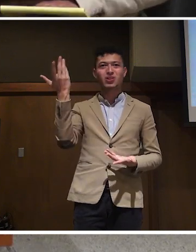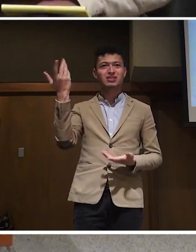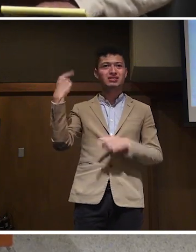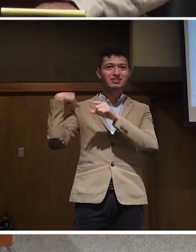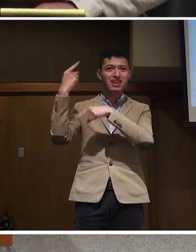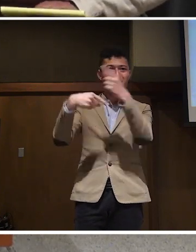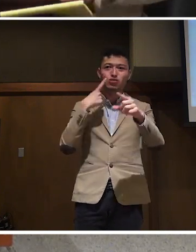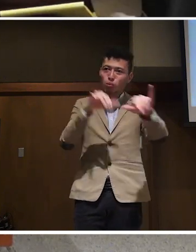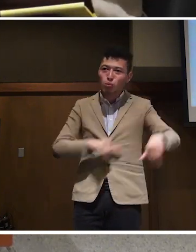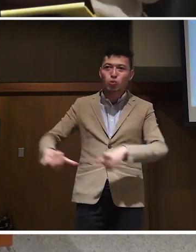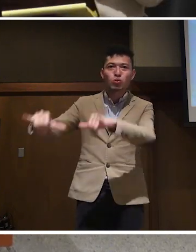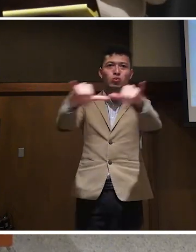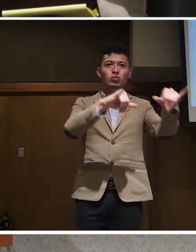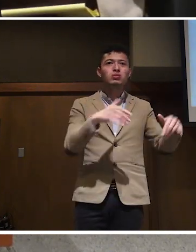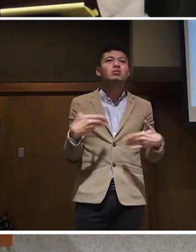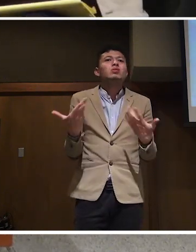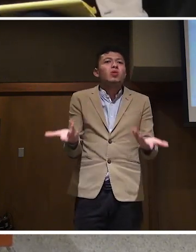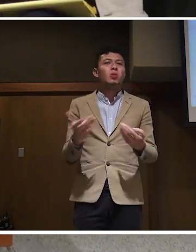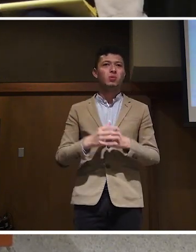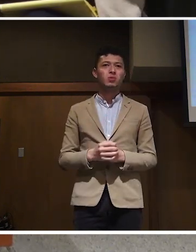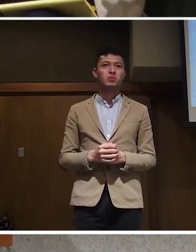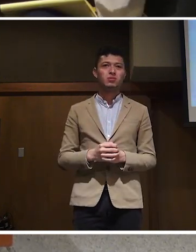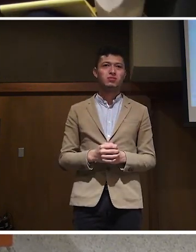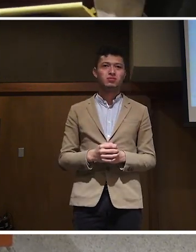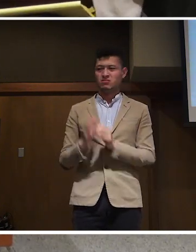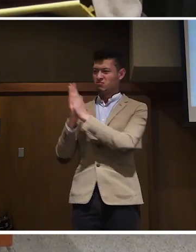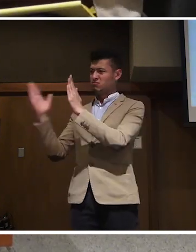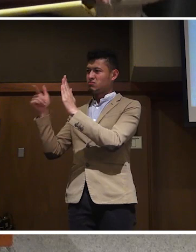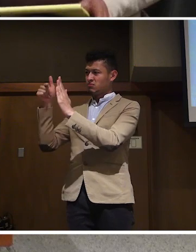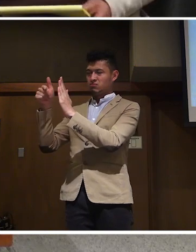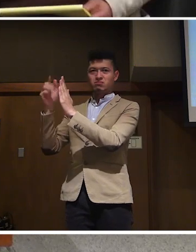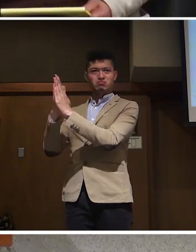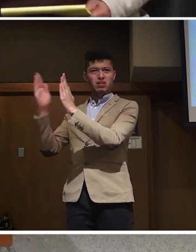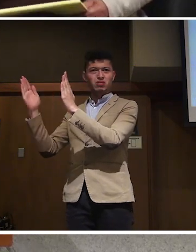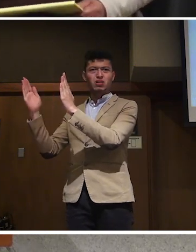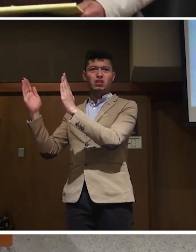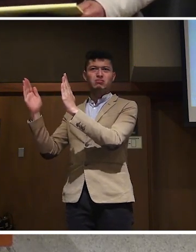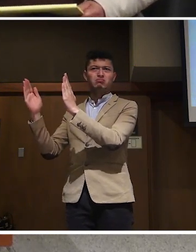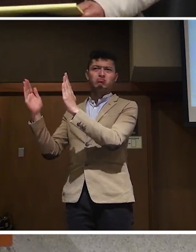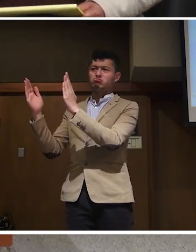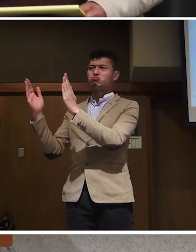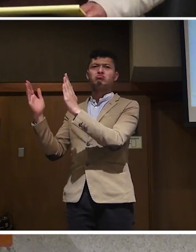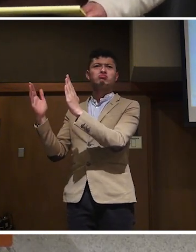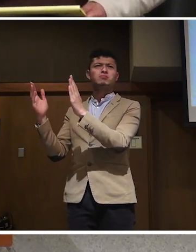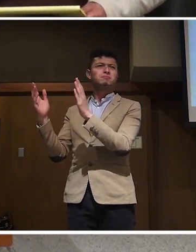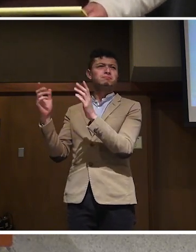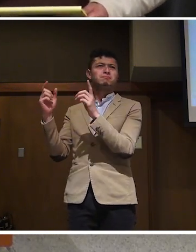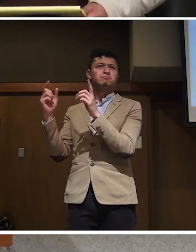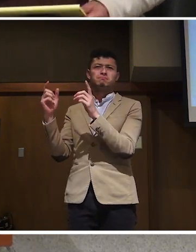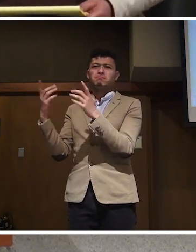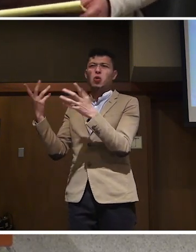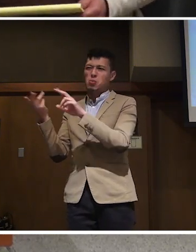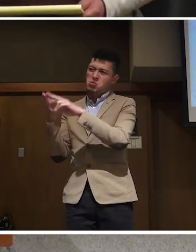tradiciones comunes? O sea, a eso que en términos pomposos se llamaría